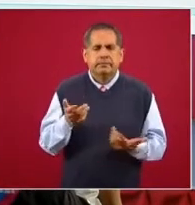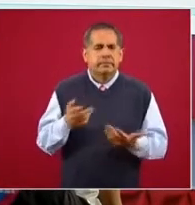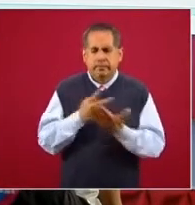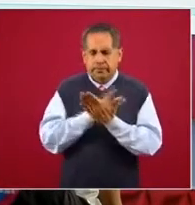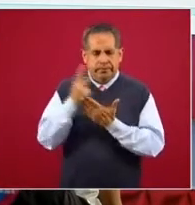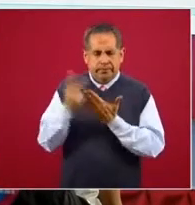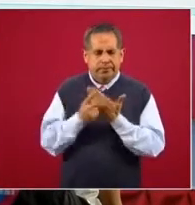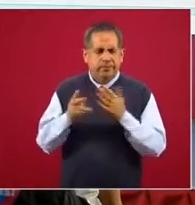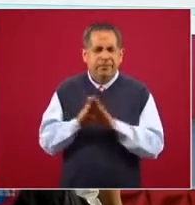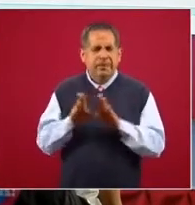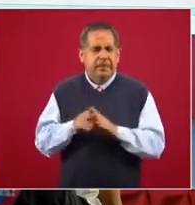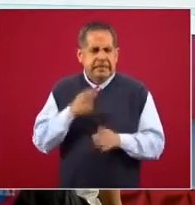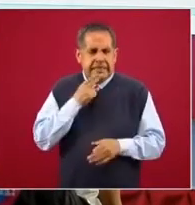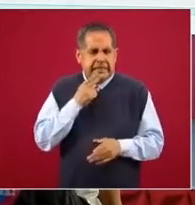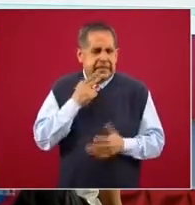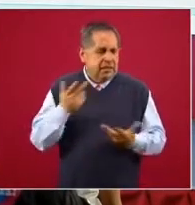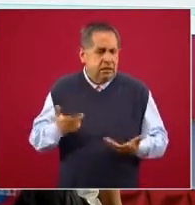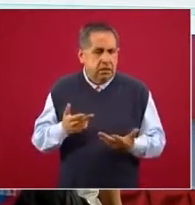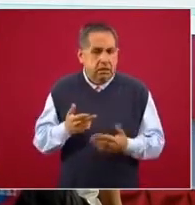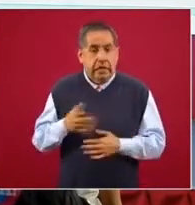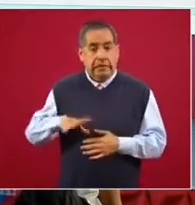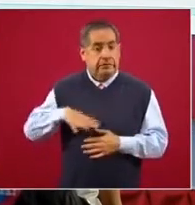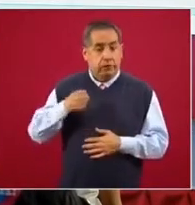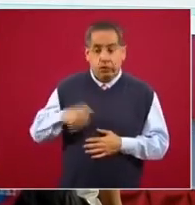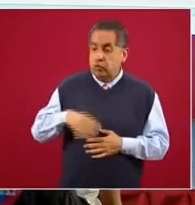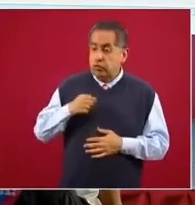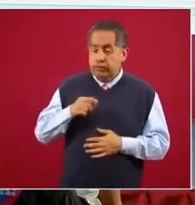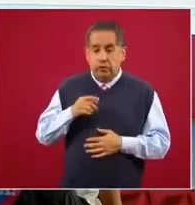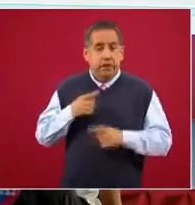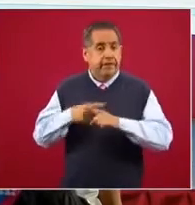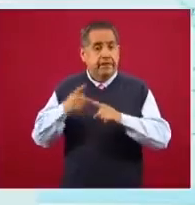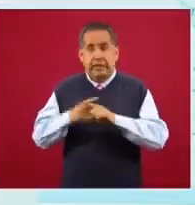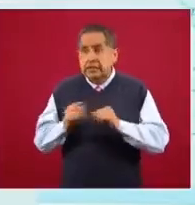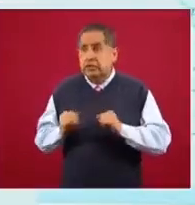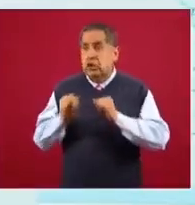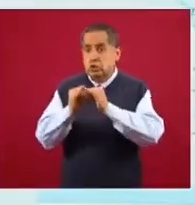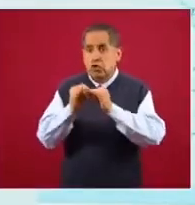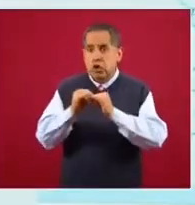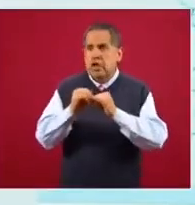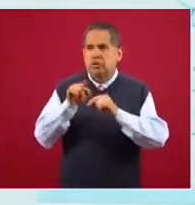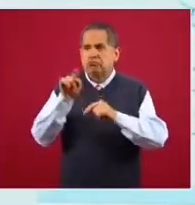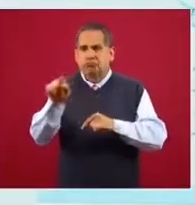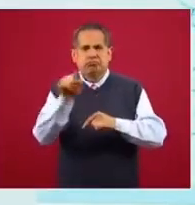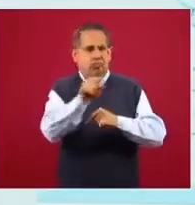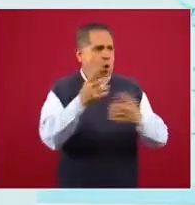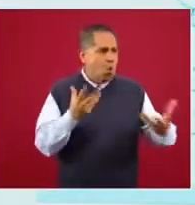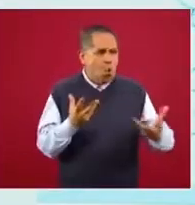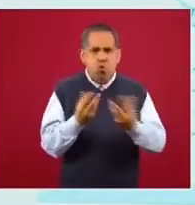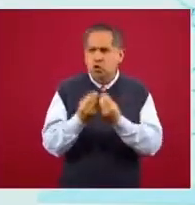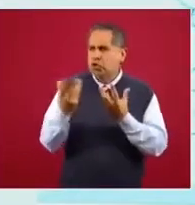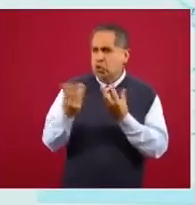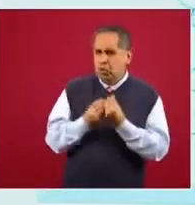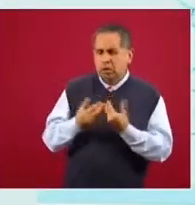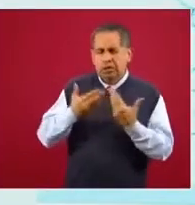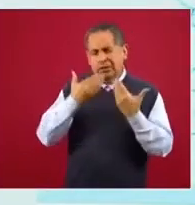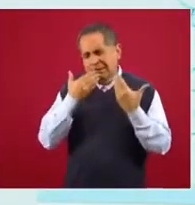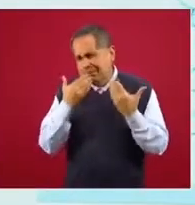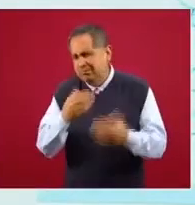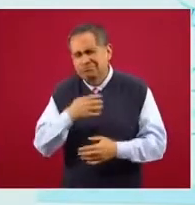Este programa, quiero decirles que fue un esfuerzo conjunto de varias instituciones y dependencias y